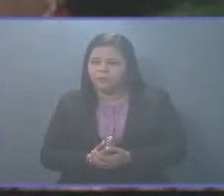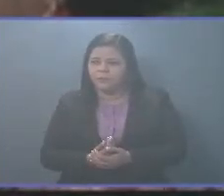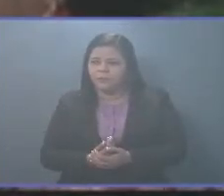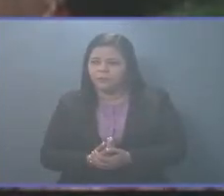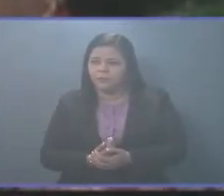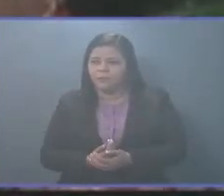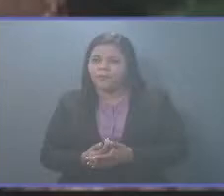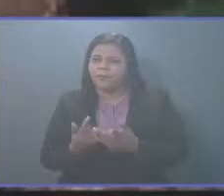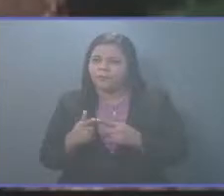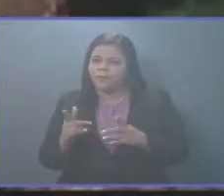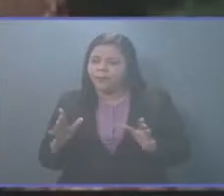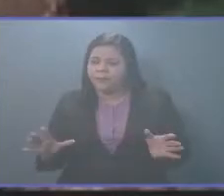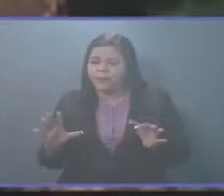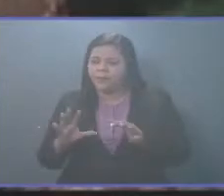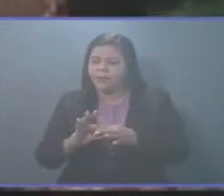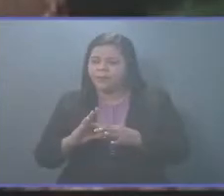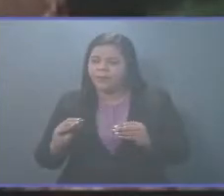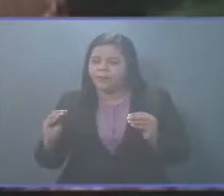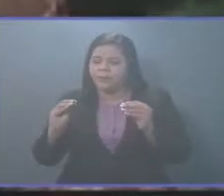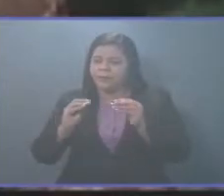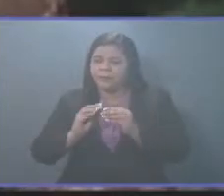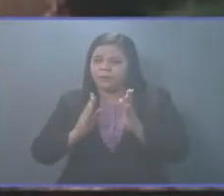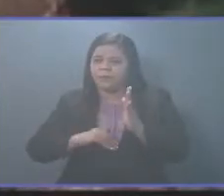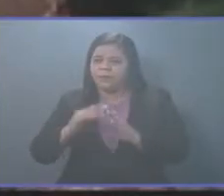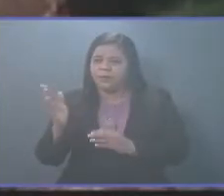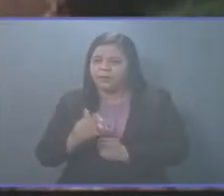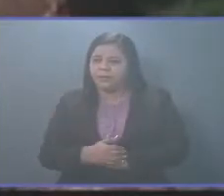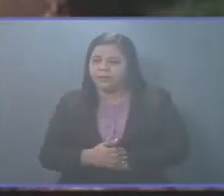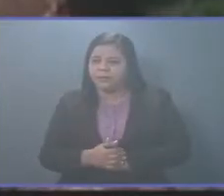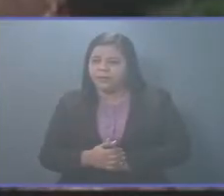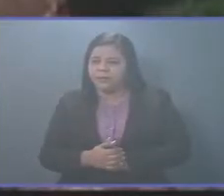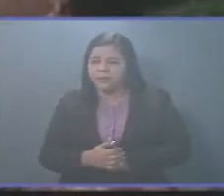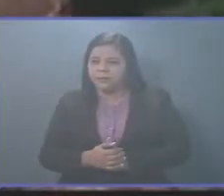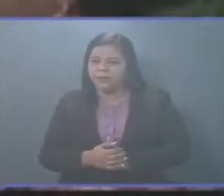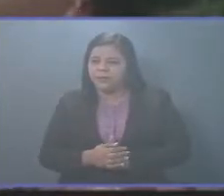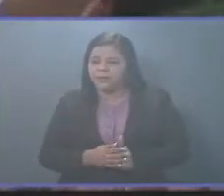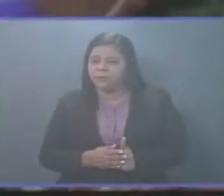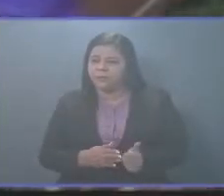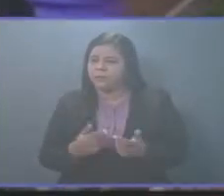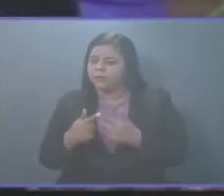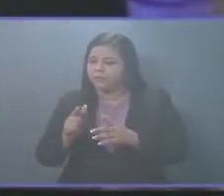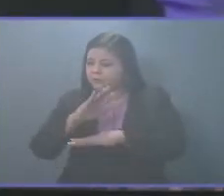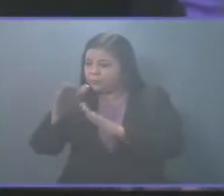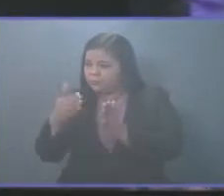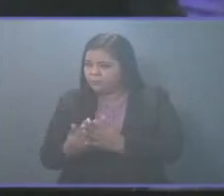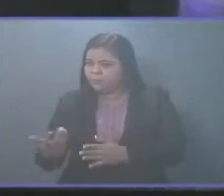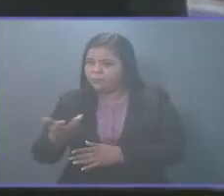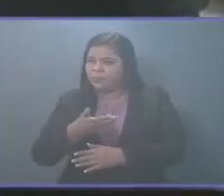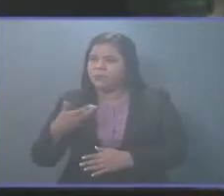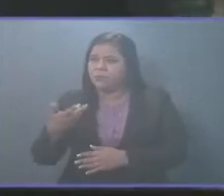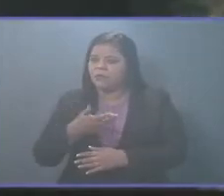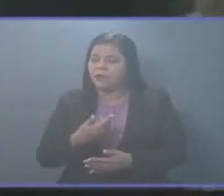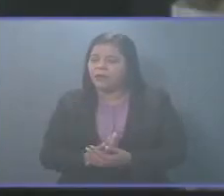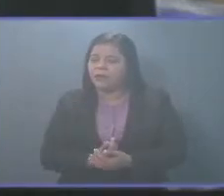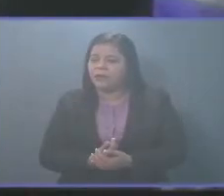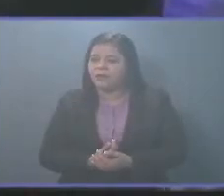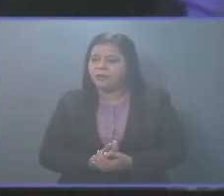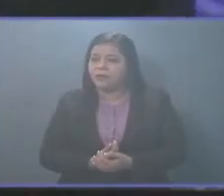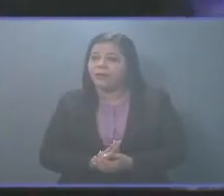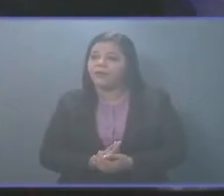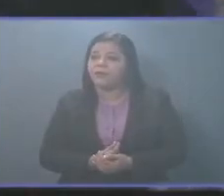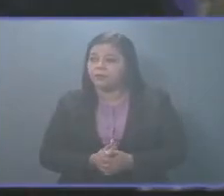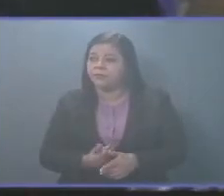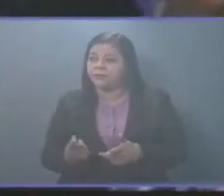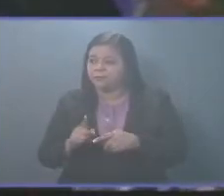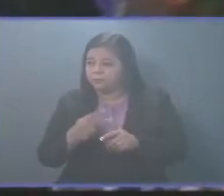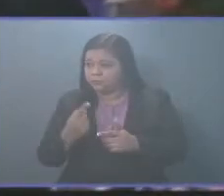que más allá de las violaciones explícitas de ley por parte de este gobierno, en cuanto a irrespetar el mandato que como